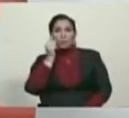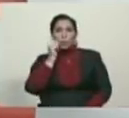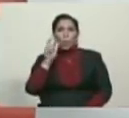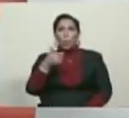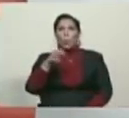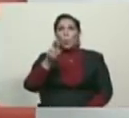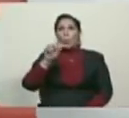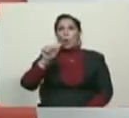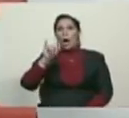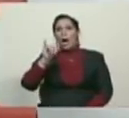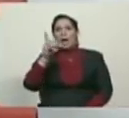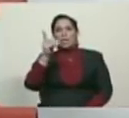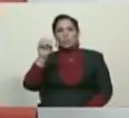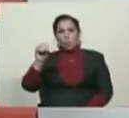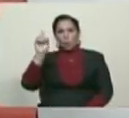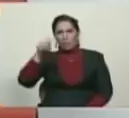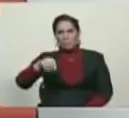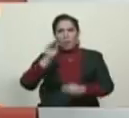los convocantes